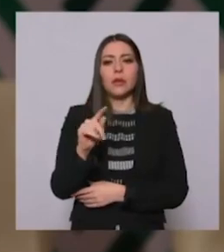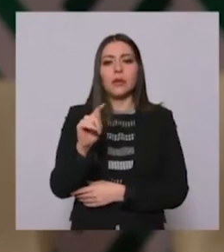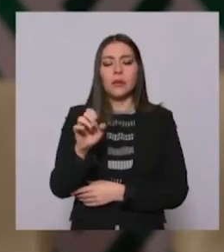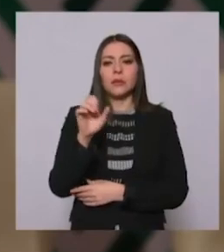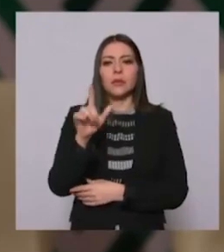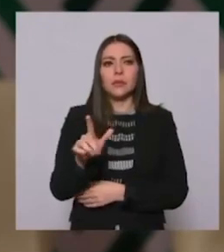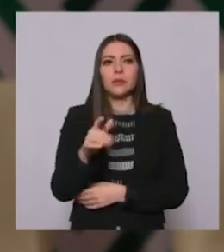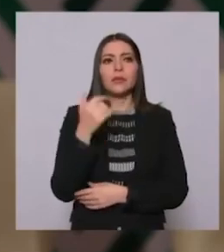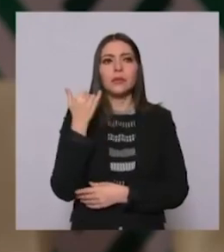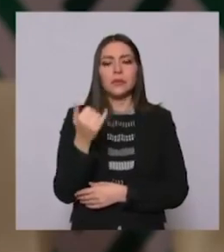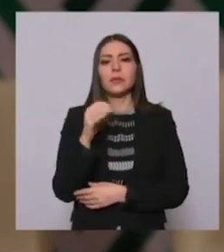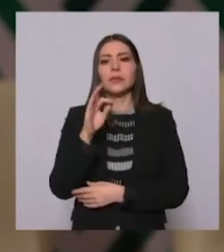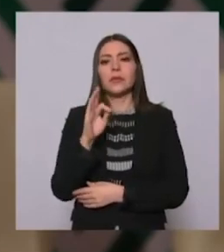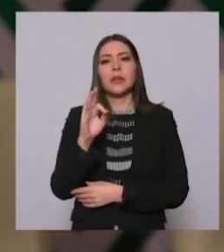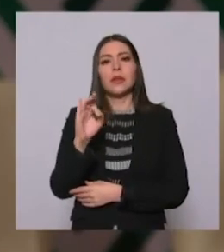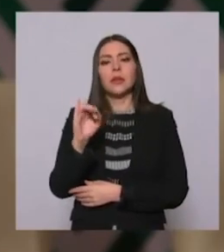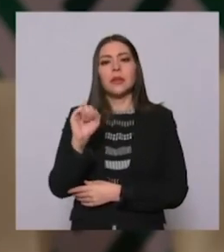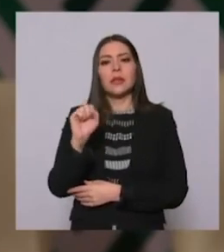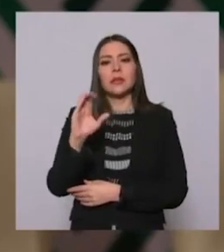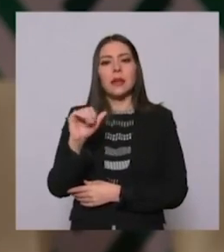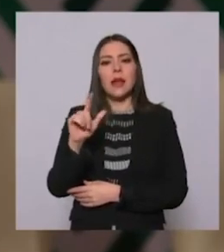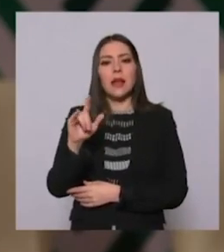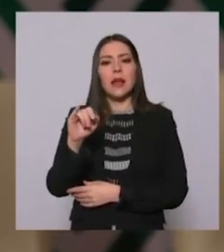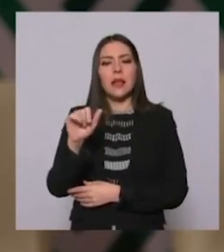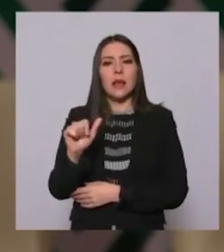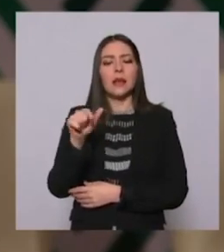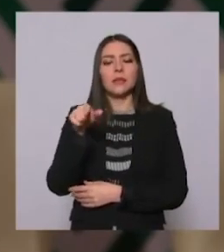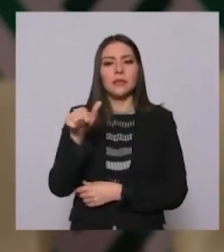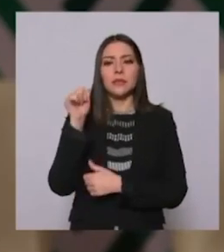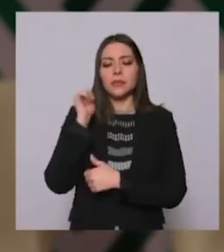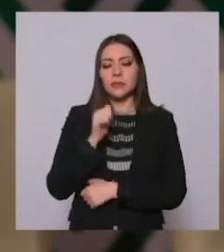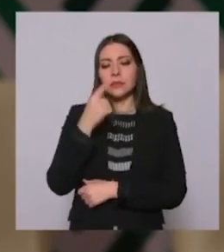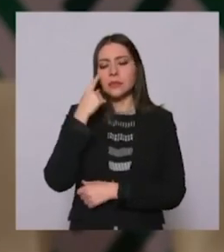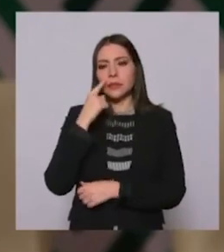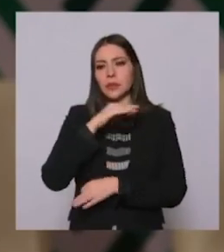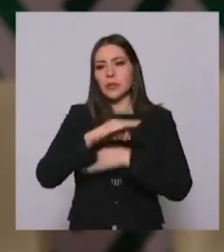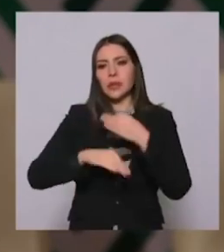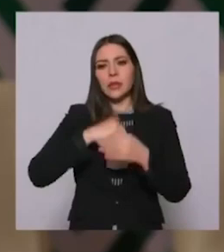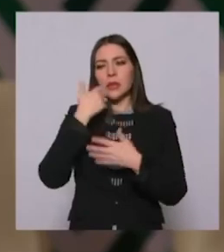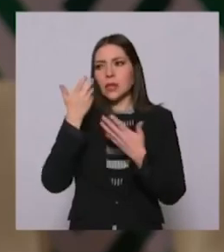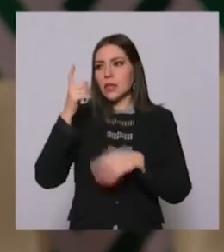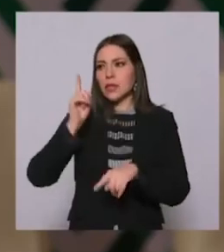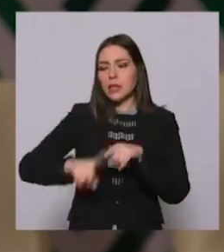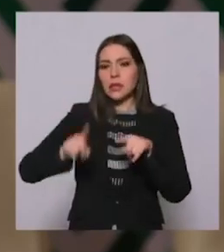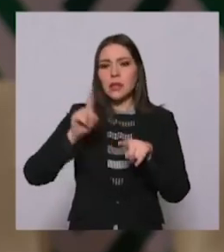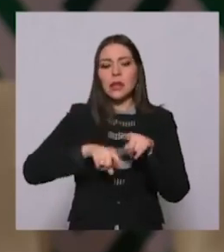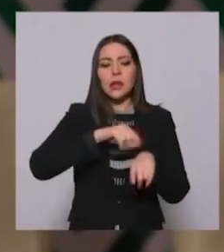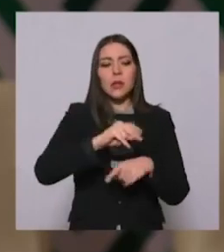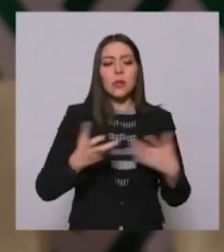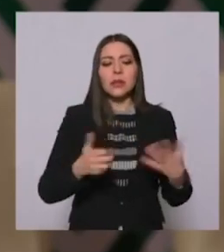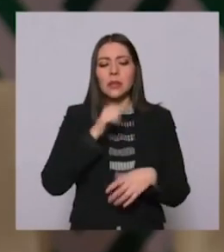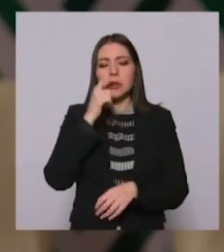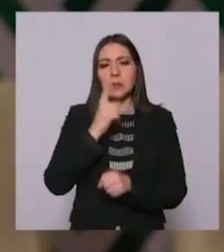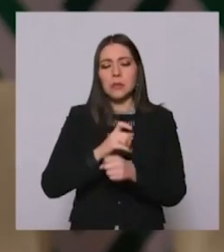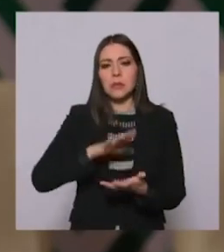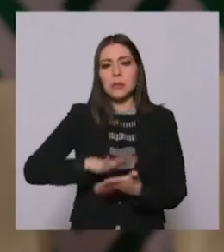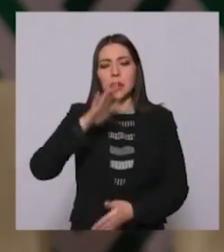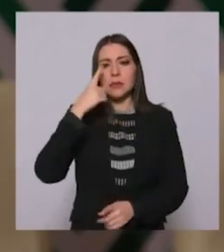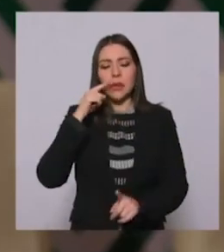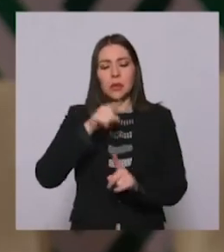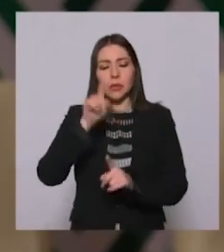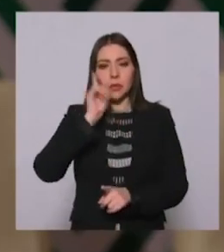de la Fiscalía General para acabar con la impunidad en todos los casos, pero en particular para las mujeres. En otro